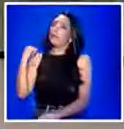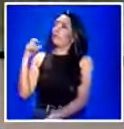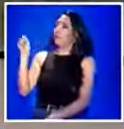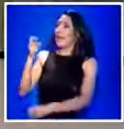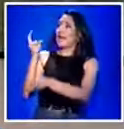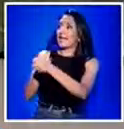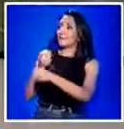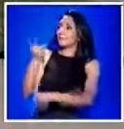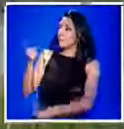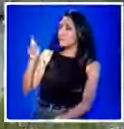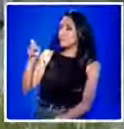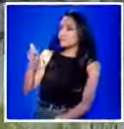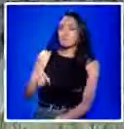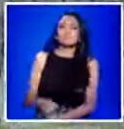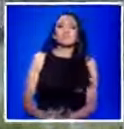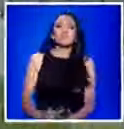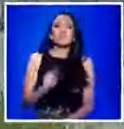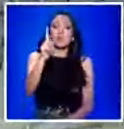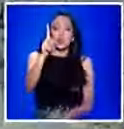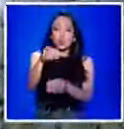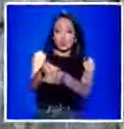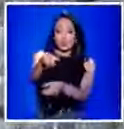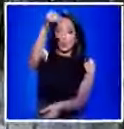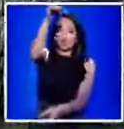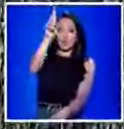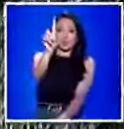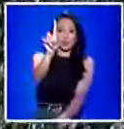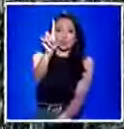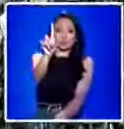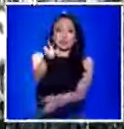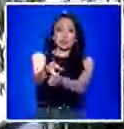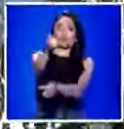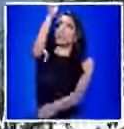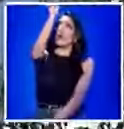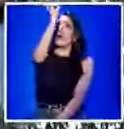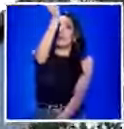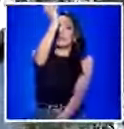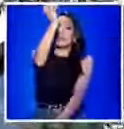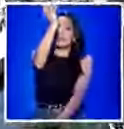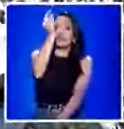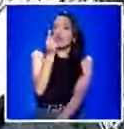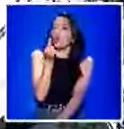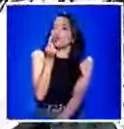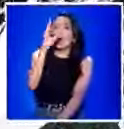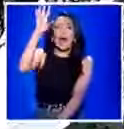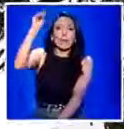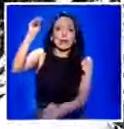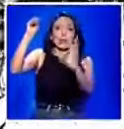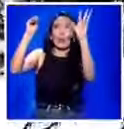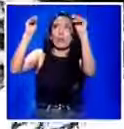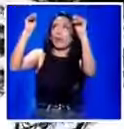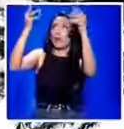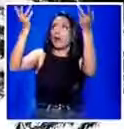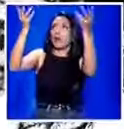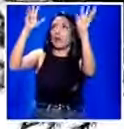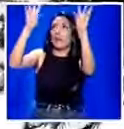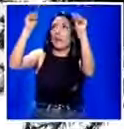Exacto. Tenemos justo solo uno en la mitad y está quemado. Generalmente, ¿no? Ah,